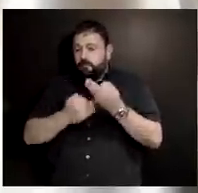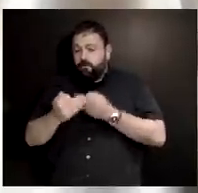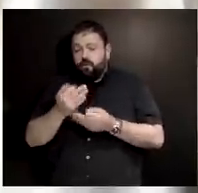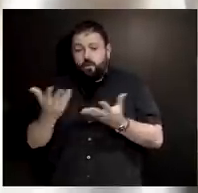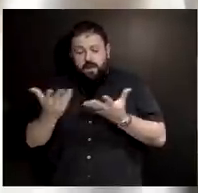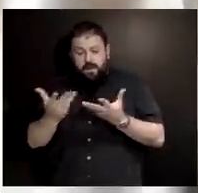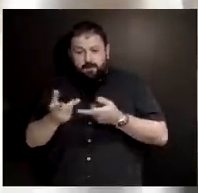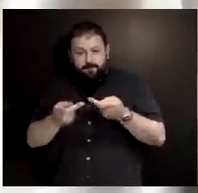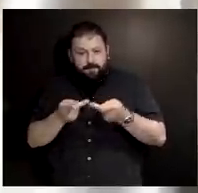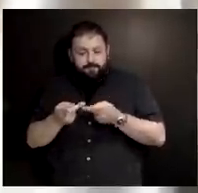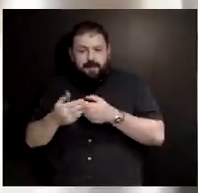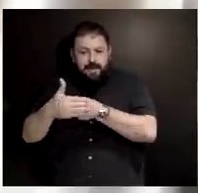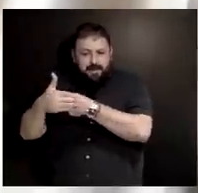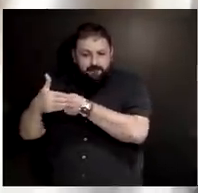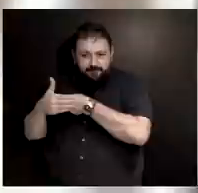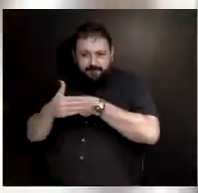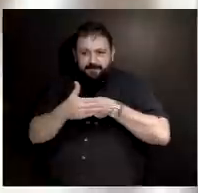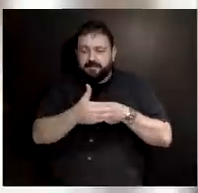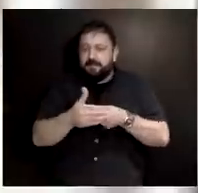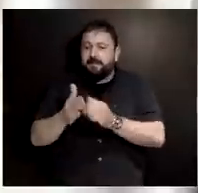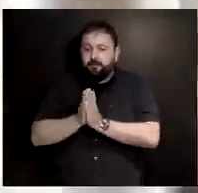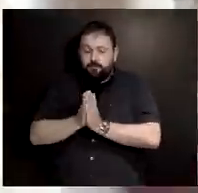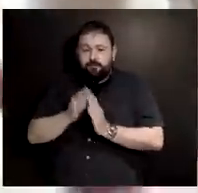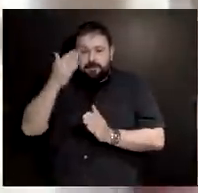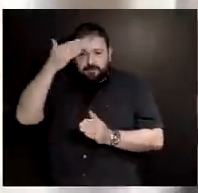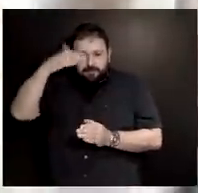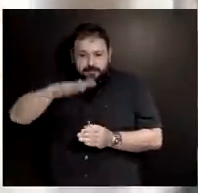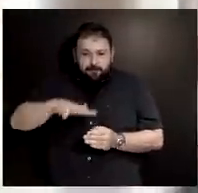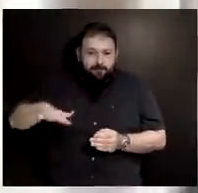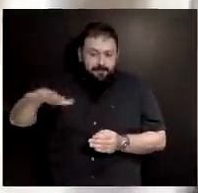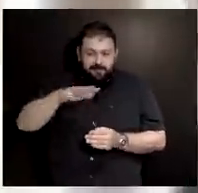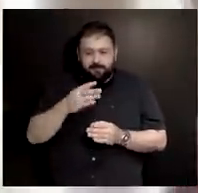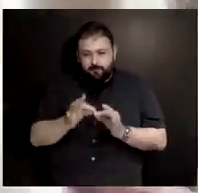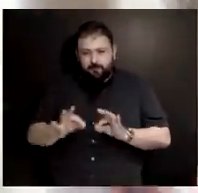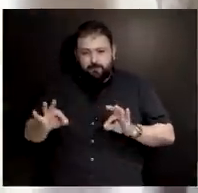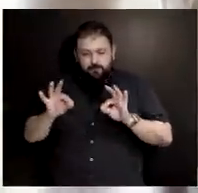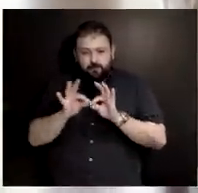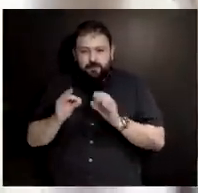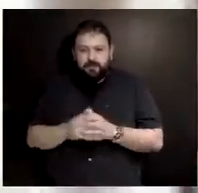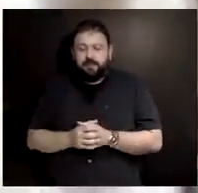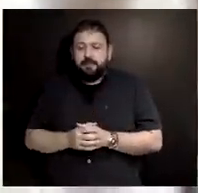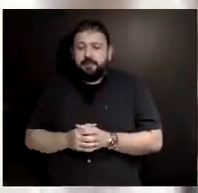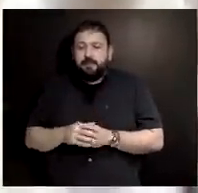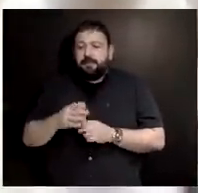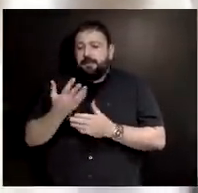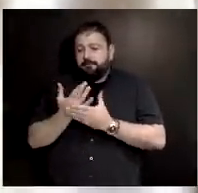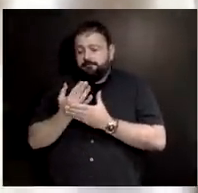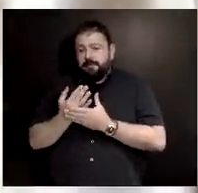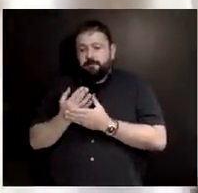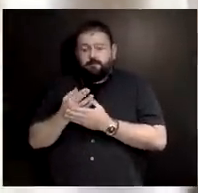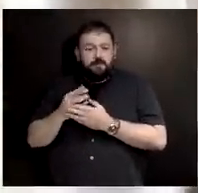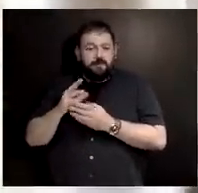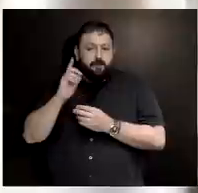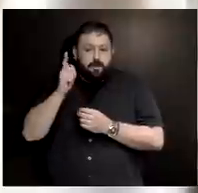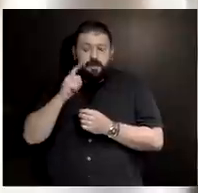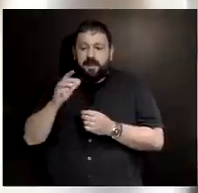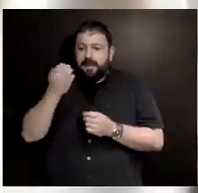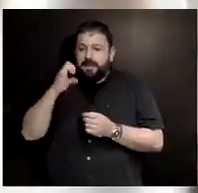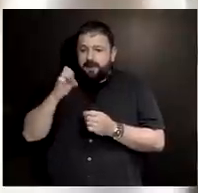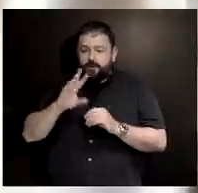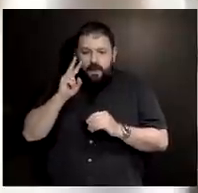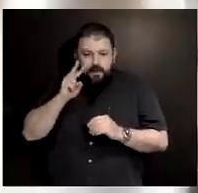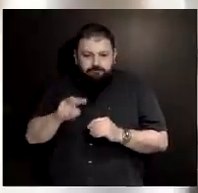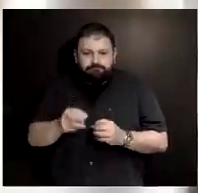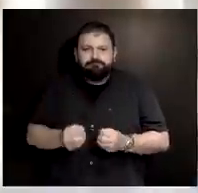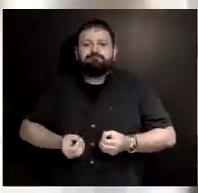Entonces, es muy importante que se pongan las pilas y, bueno, esperemos que ya para enero tengamos muy claro cuánta gente de estas personas de